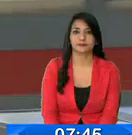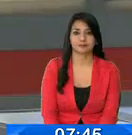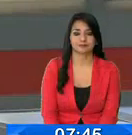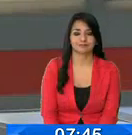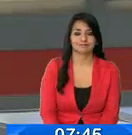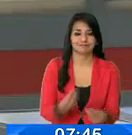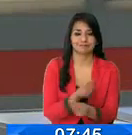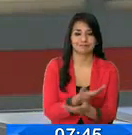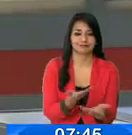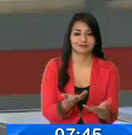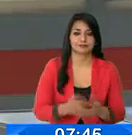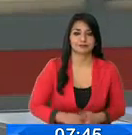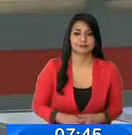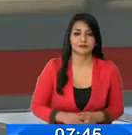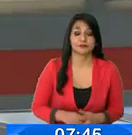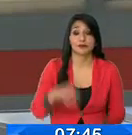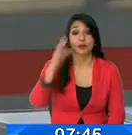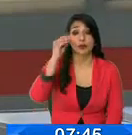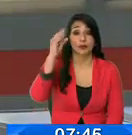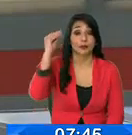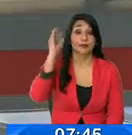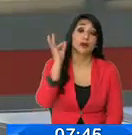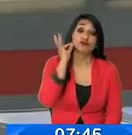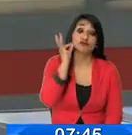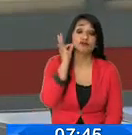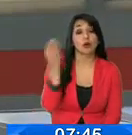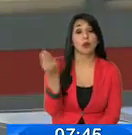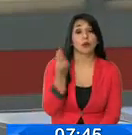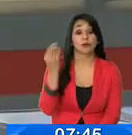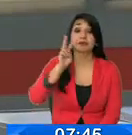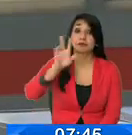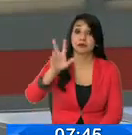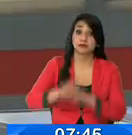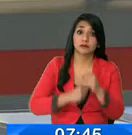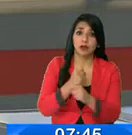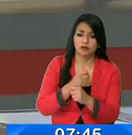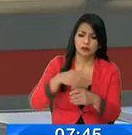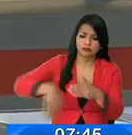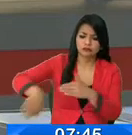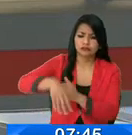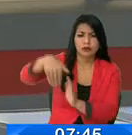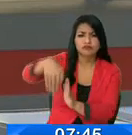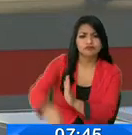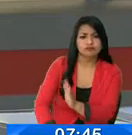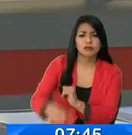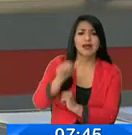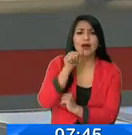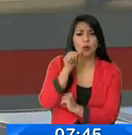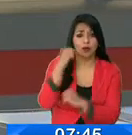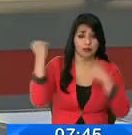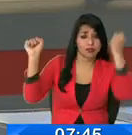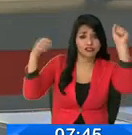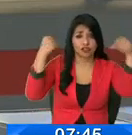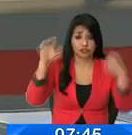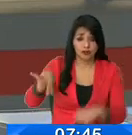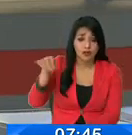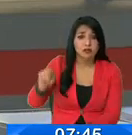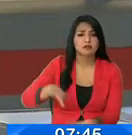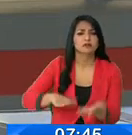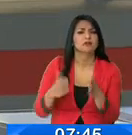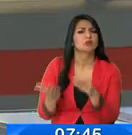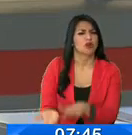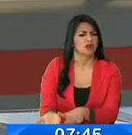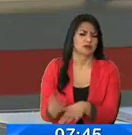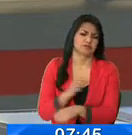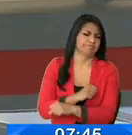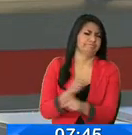Vamos a contarles ahora que en Riobamba una joven de 23 años apareció muerta dentro de una cisterna de agua de una discoteca. Esta extraña